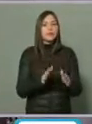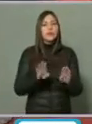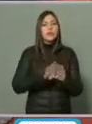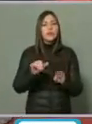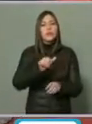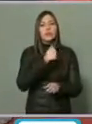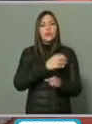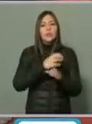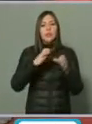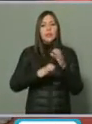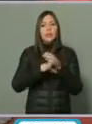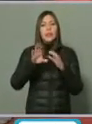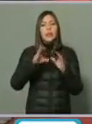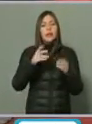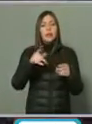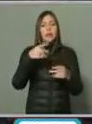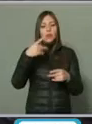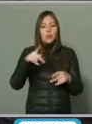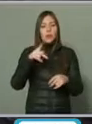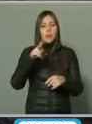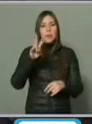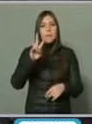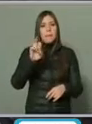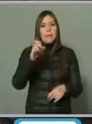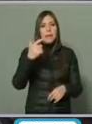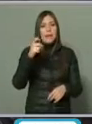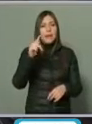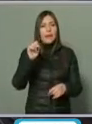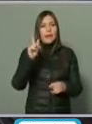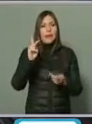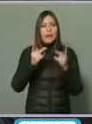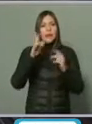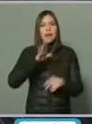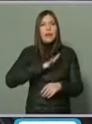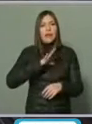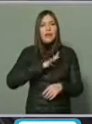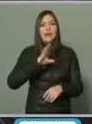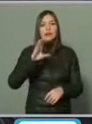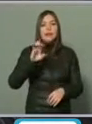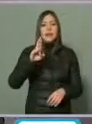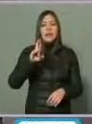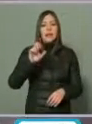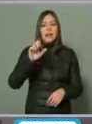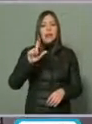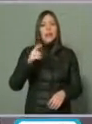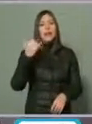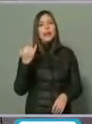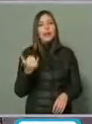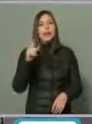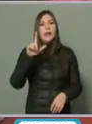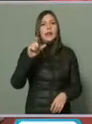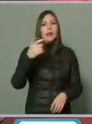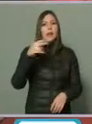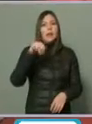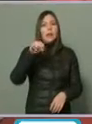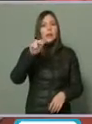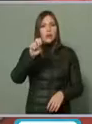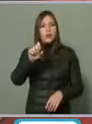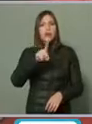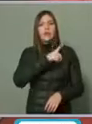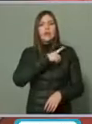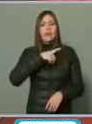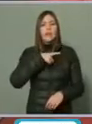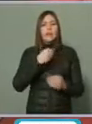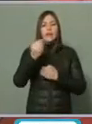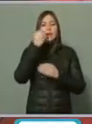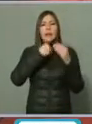origen animal, los podemos de origen vegetal, está en los cereales y en las leguminosas. Porque es importante incluir también la